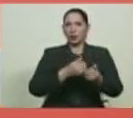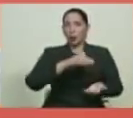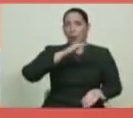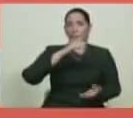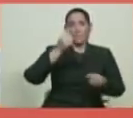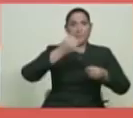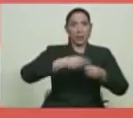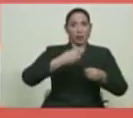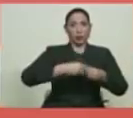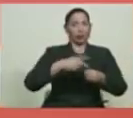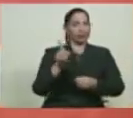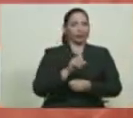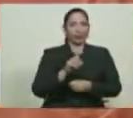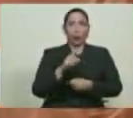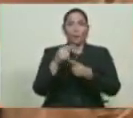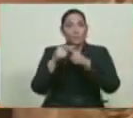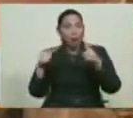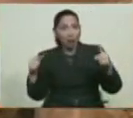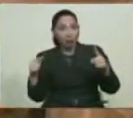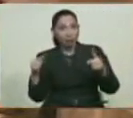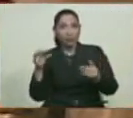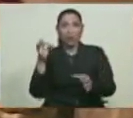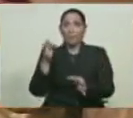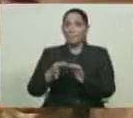fracción del precio del petróleo. El petro no cuesta